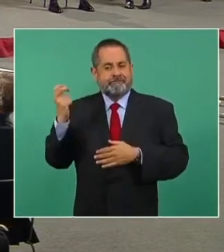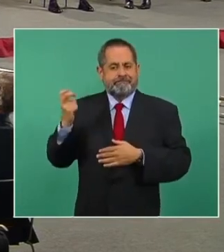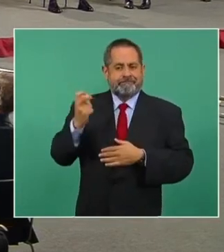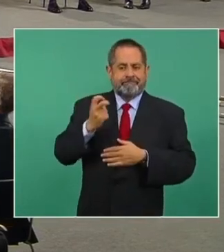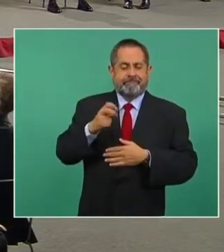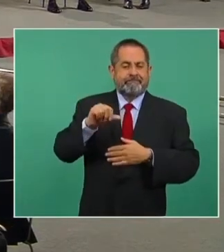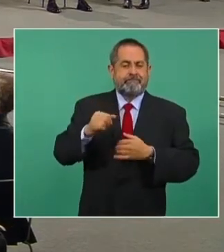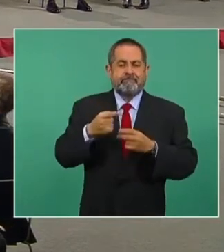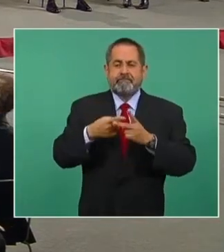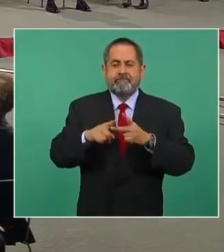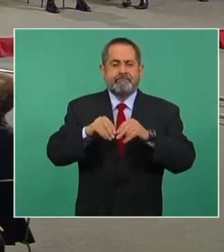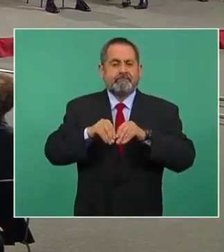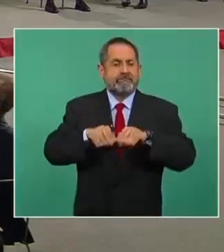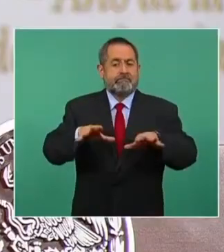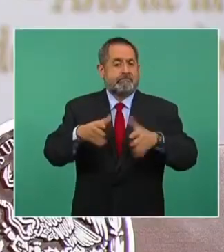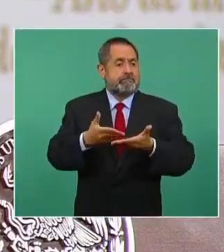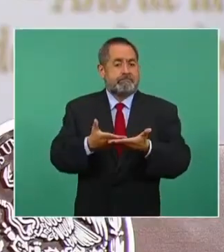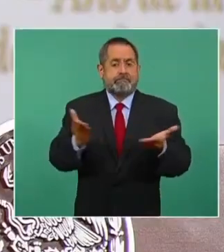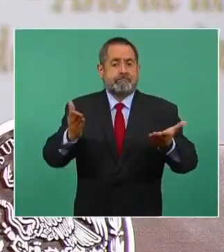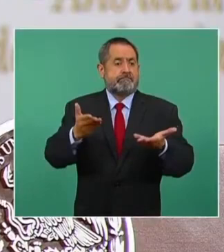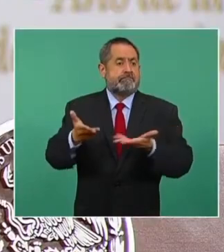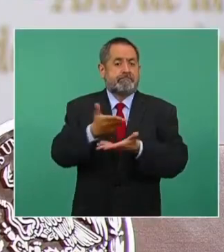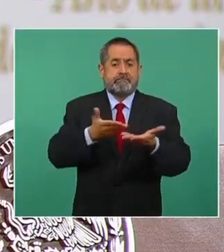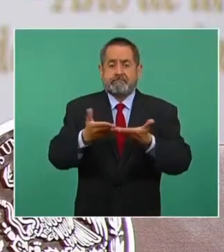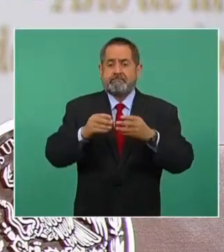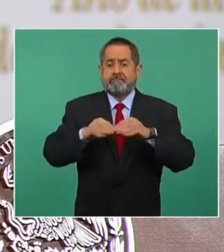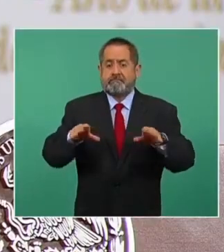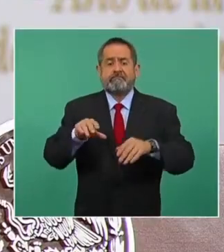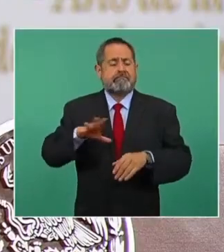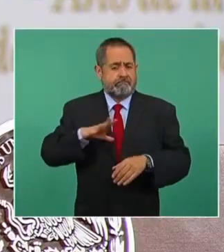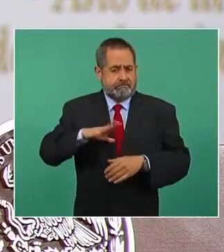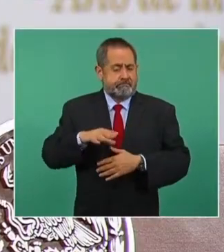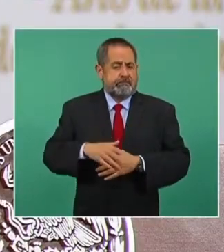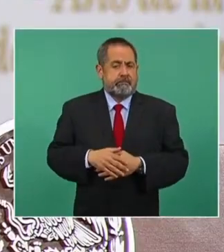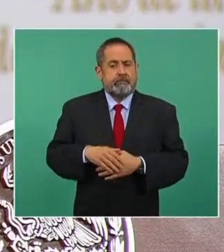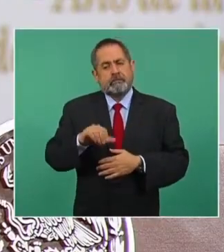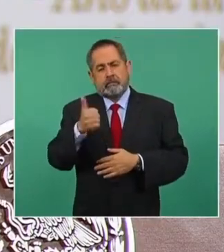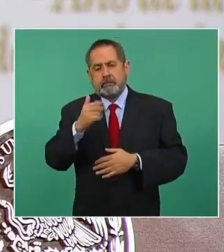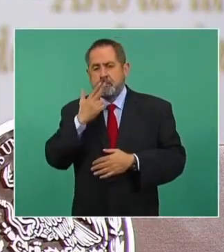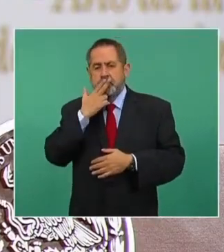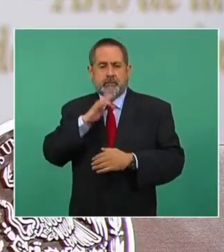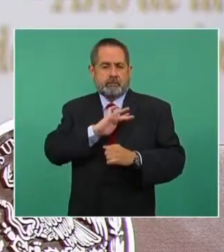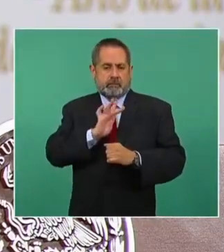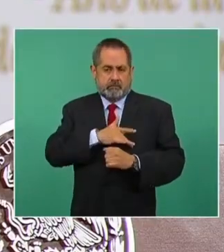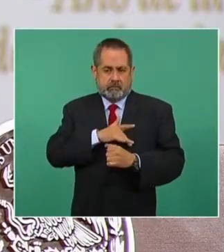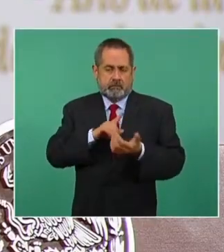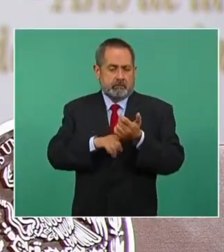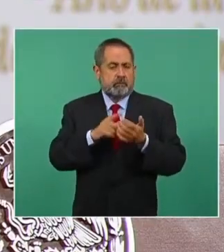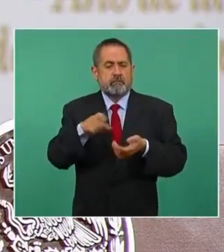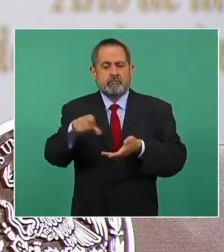hoy empiezan a estar en circulación y las que son de colección pueden